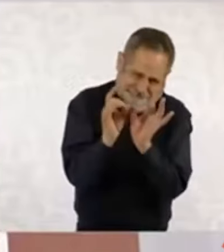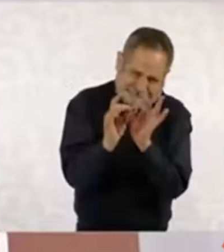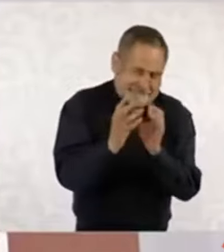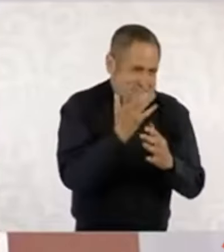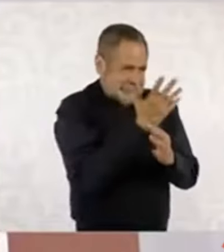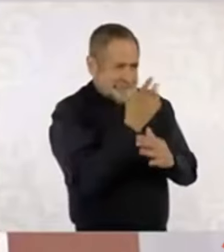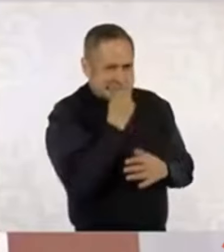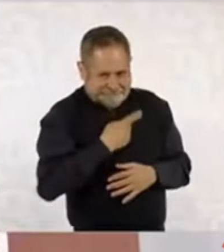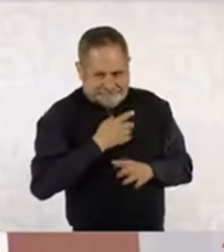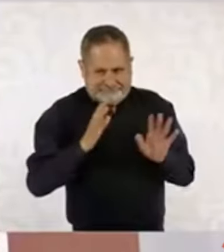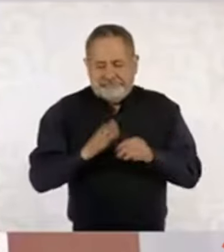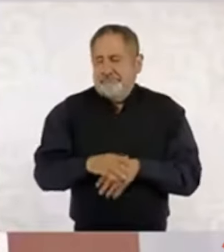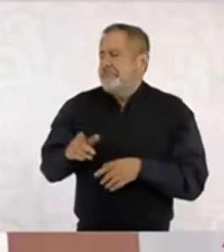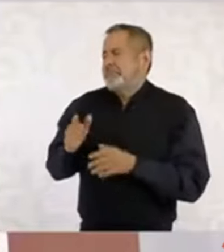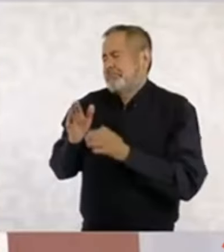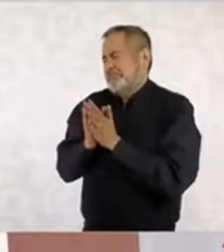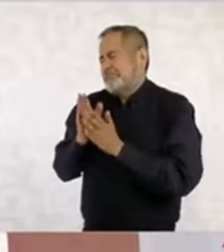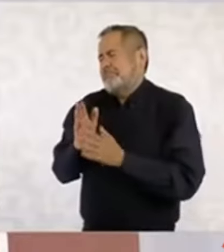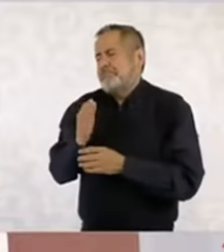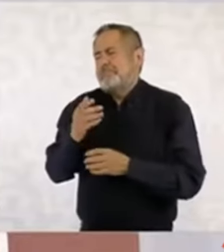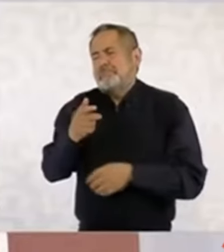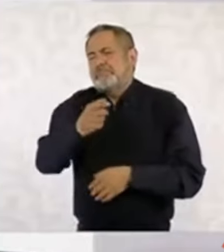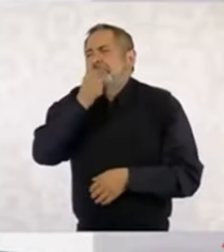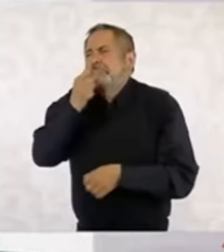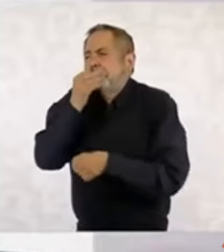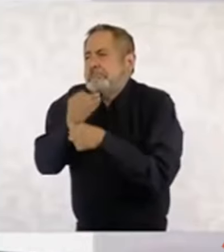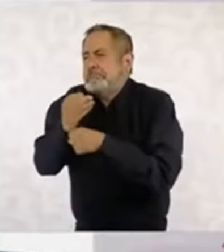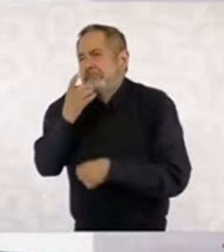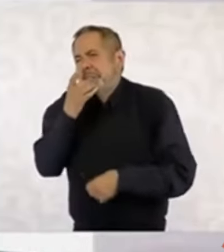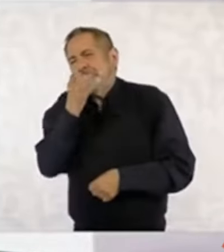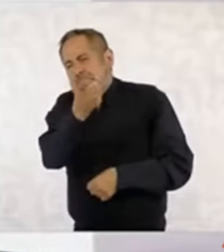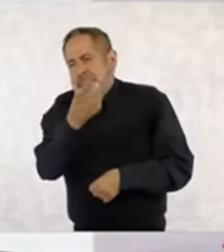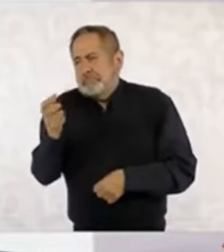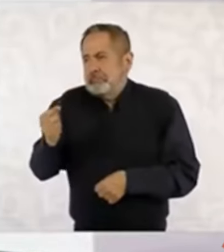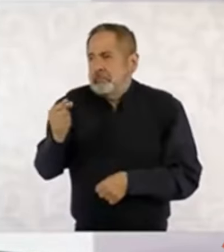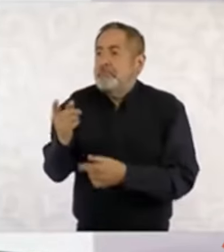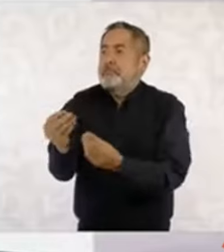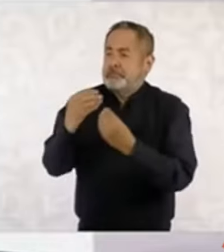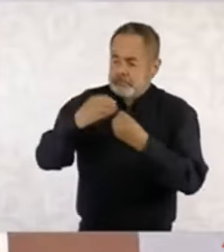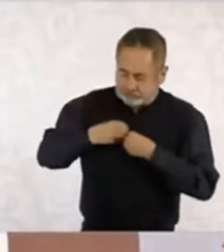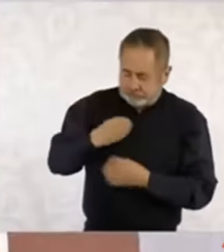Mándele saludos a nuestro viejito porque dígale que nos dio de comer.